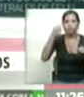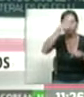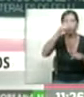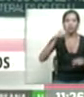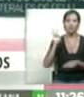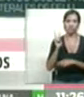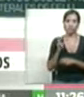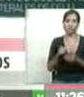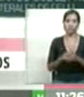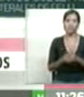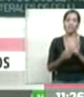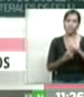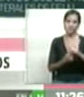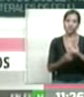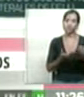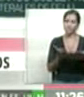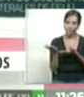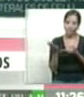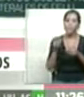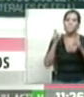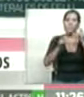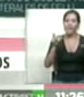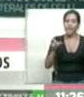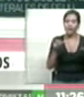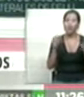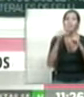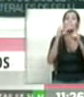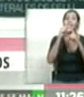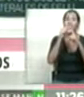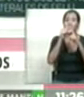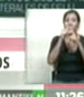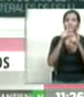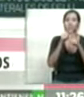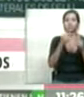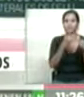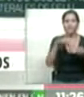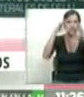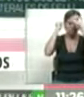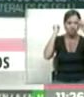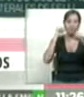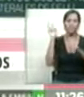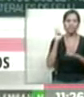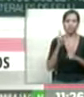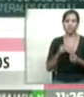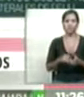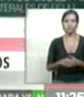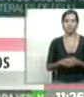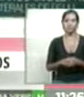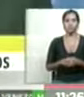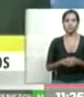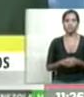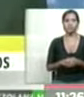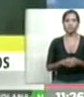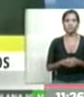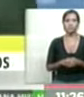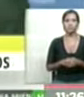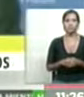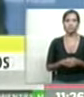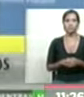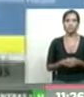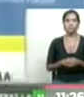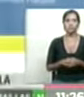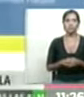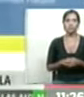Venezuela. Les presento a continuación palabras de Jorge Arreaza, canciller de la República Bolivariana de Venezuela. Que la sede principal